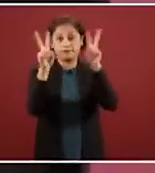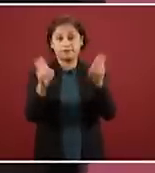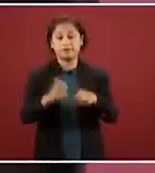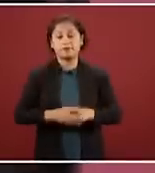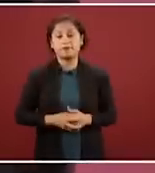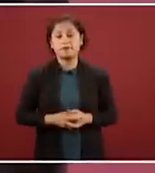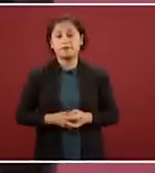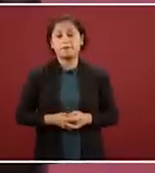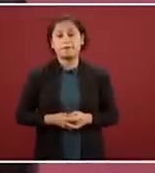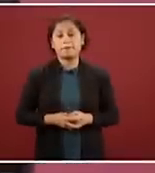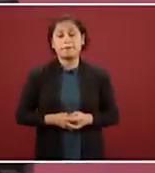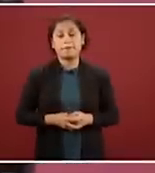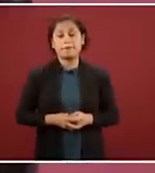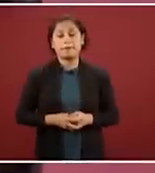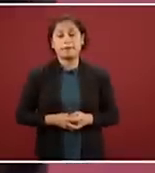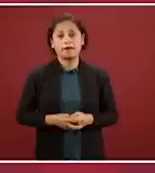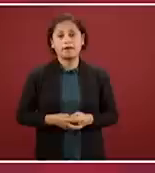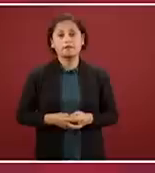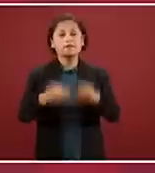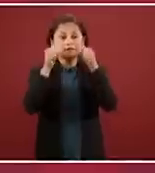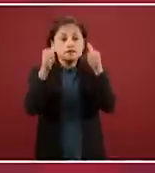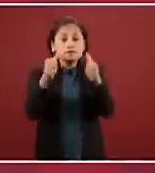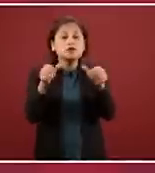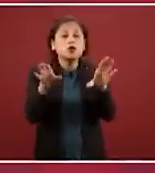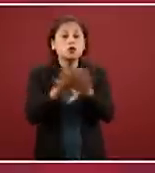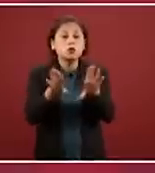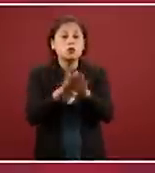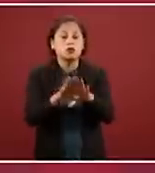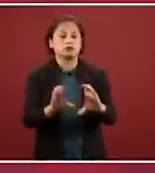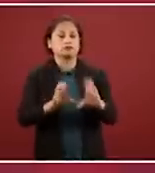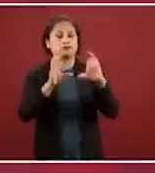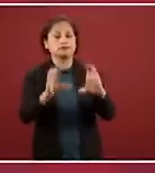Y pendientes de que no haya nepotismo.